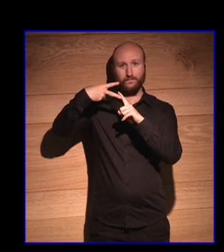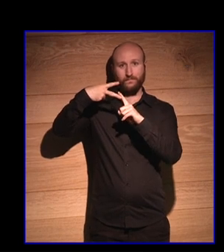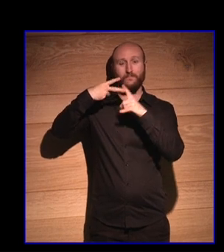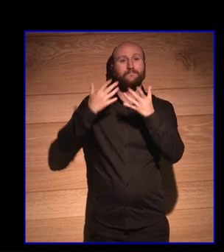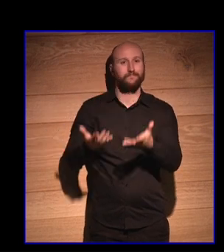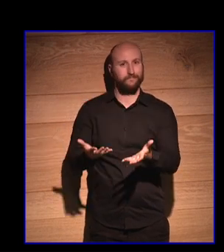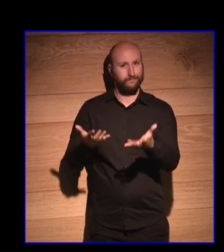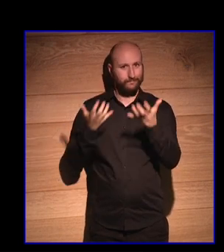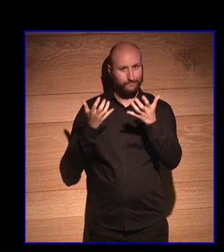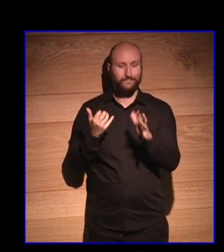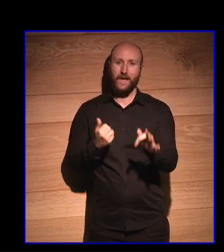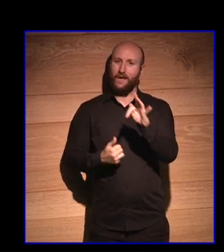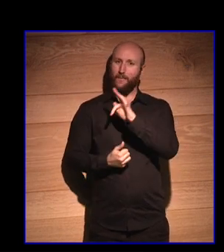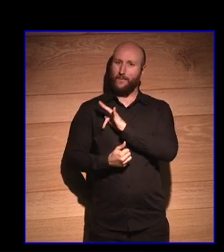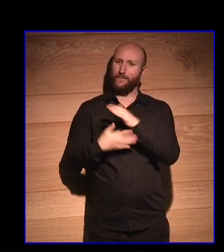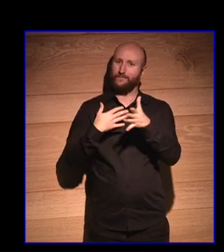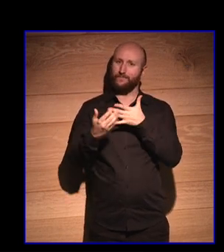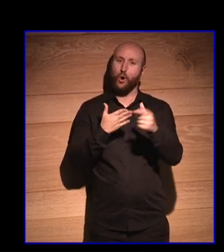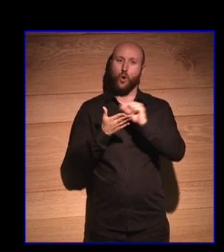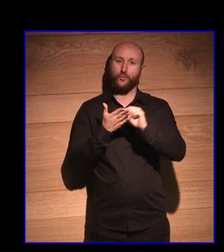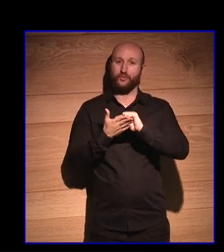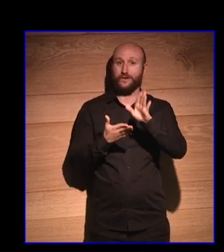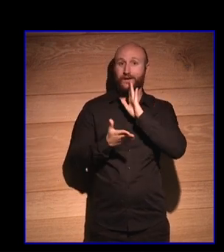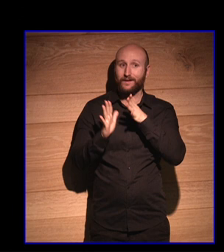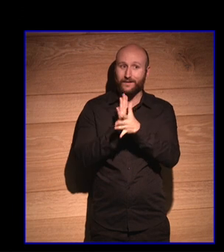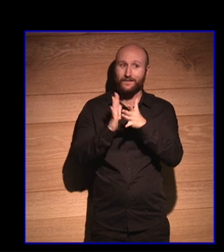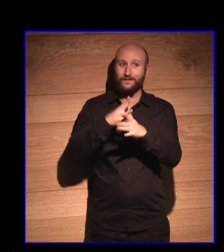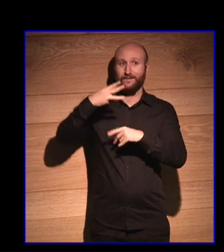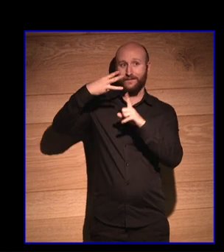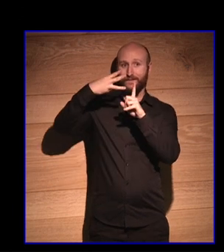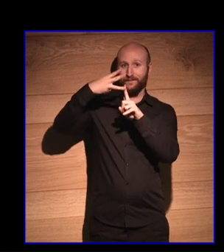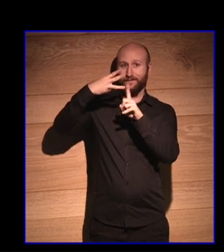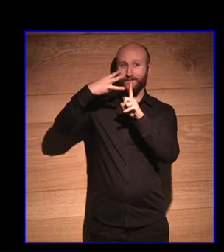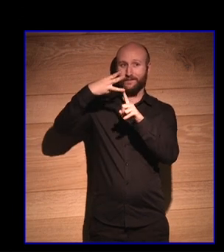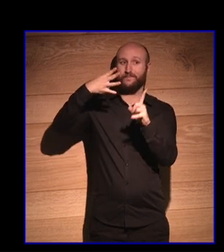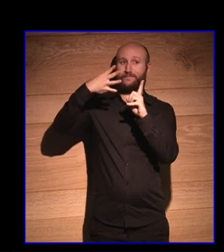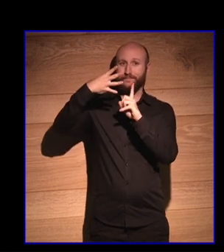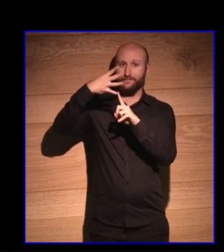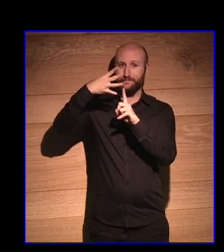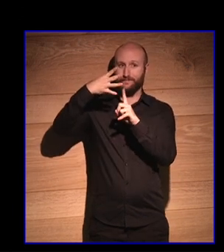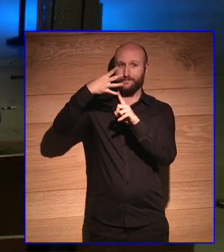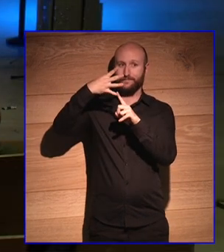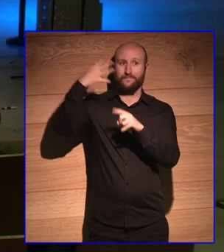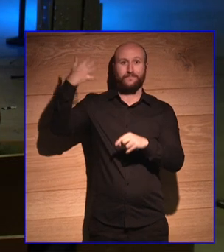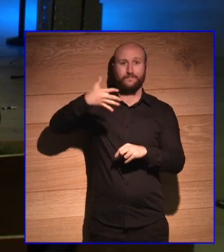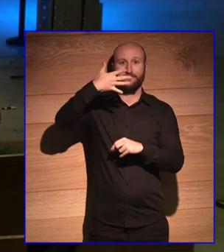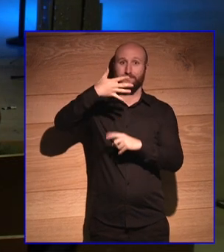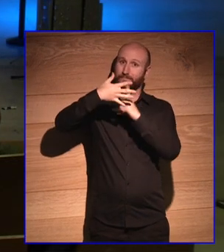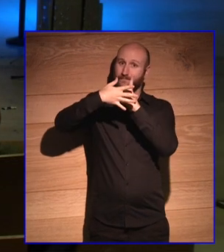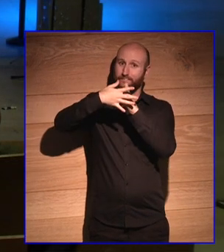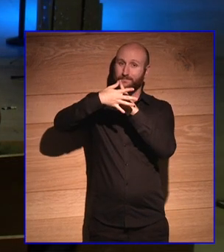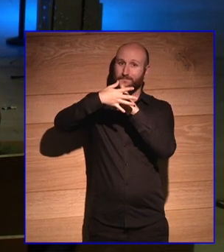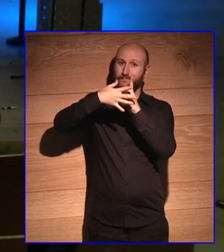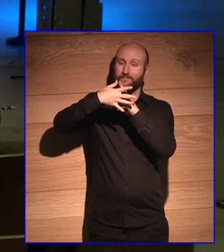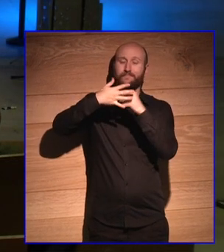premio extraordinario de composición de las que hemos hablado antes y sonata romántica dos apuntes musicales españoles y siete canciones las compuso